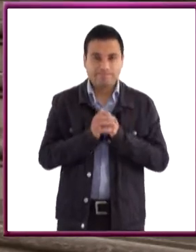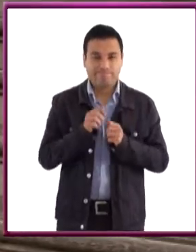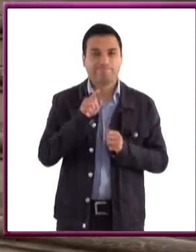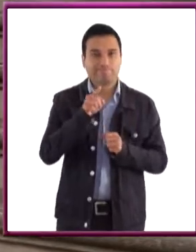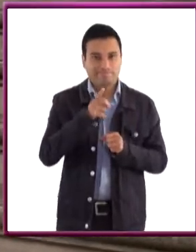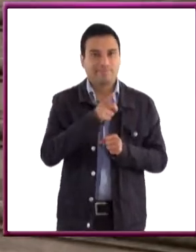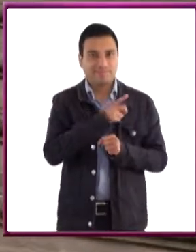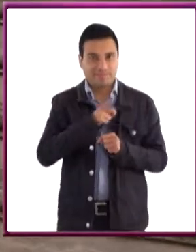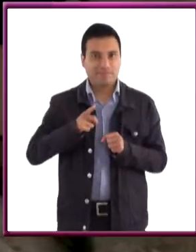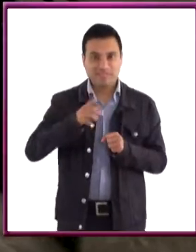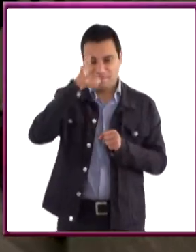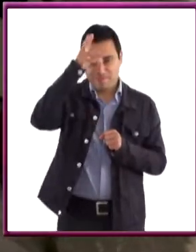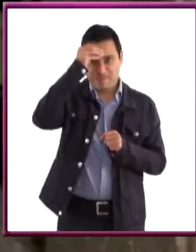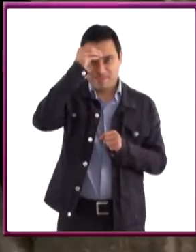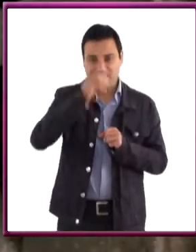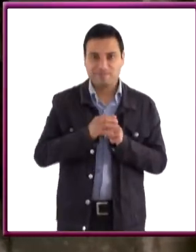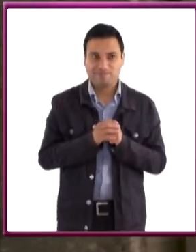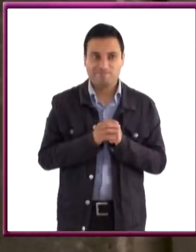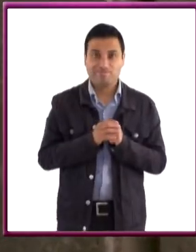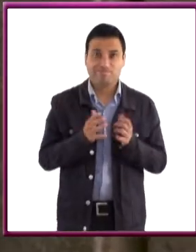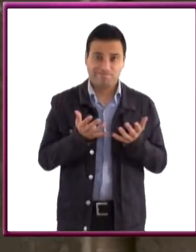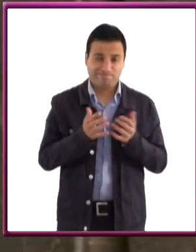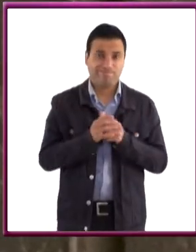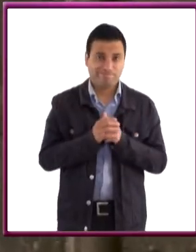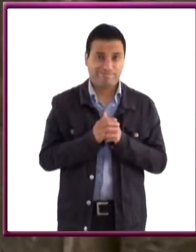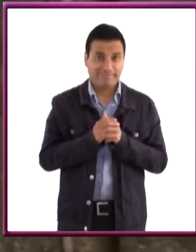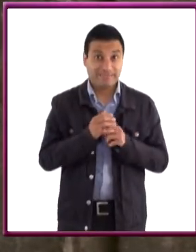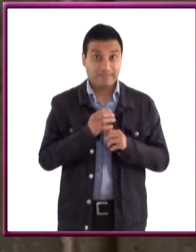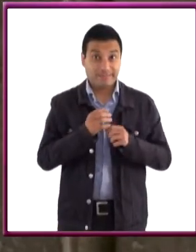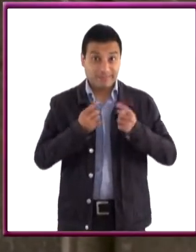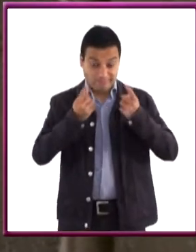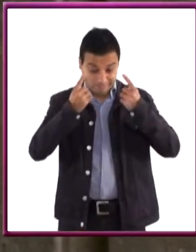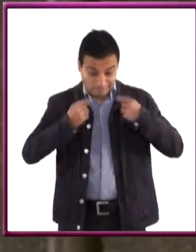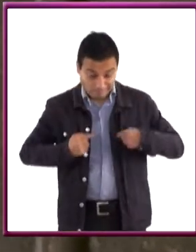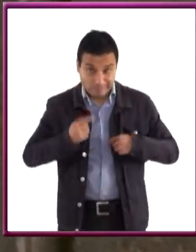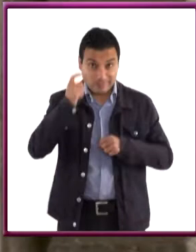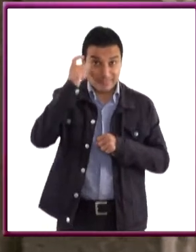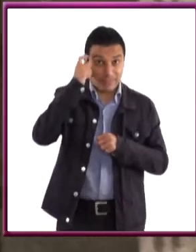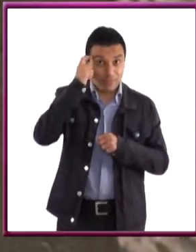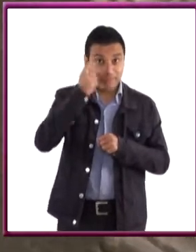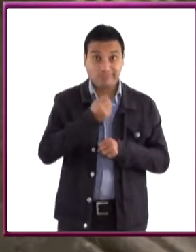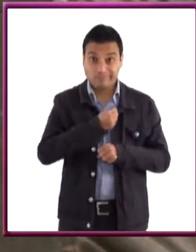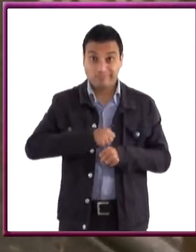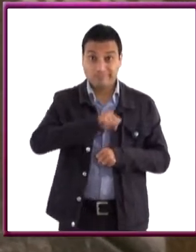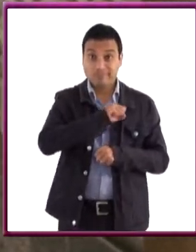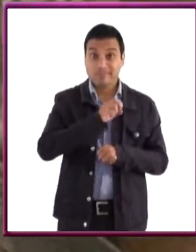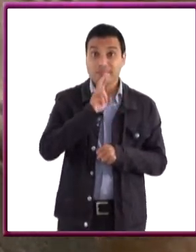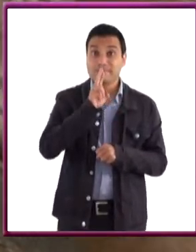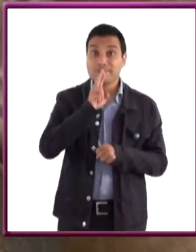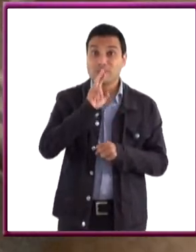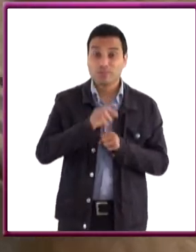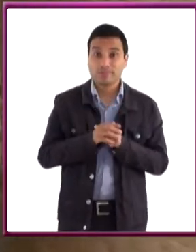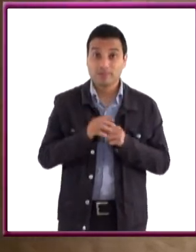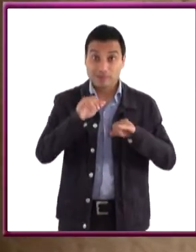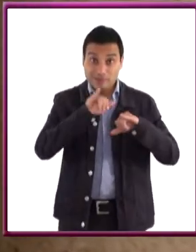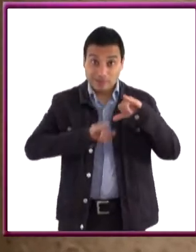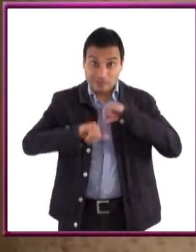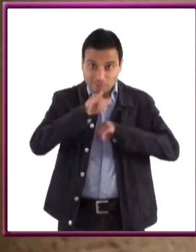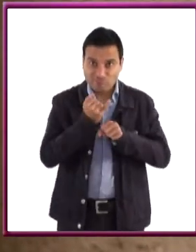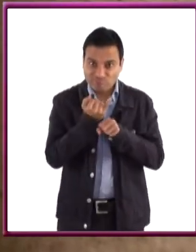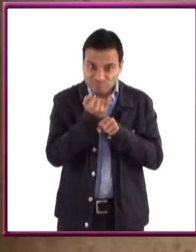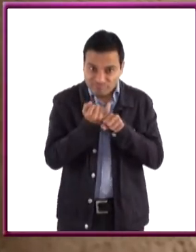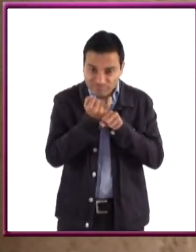la atención plena. Sus efectos en la salud física y mental son tan notables que la ciencia ha vuelto la mirada hacia